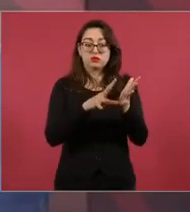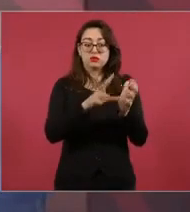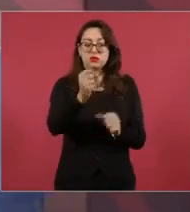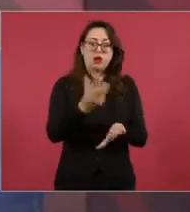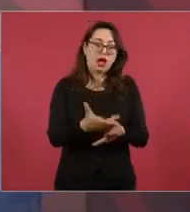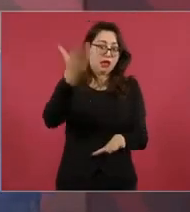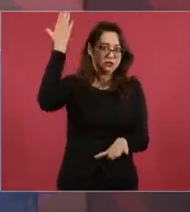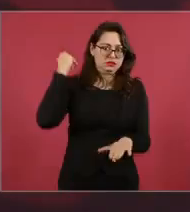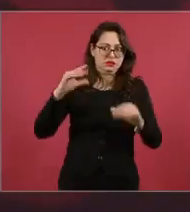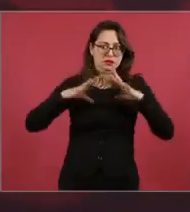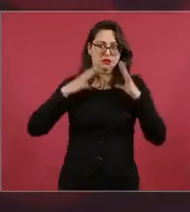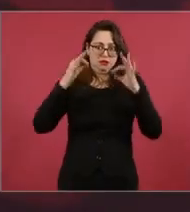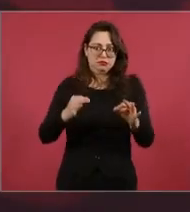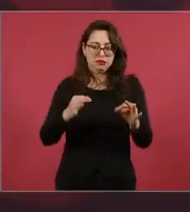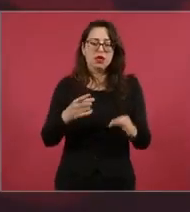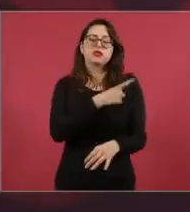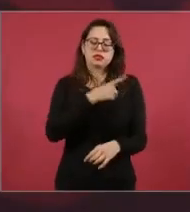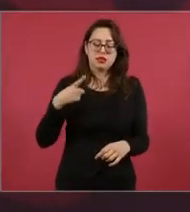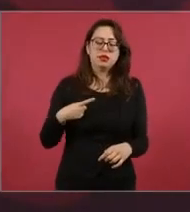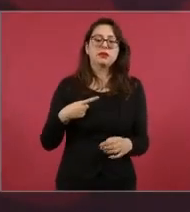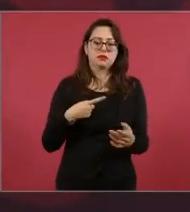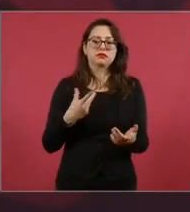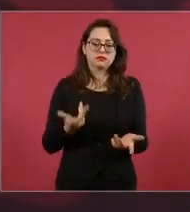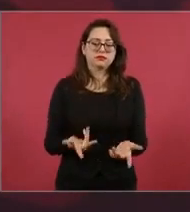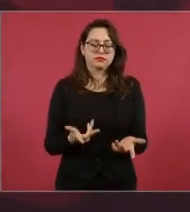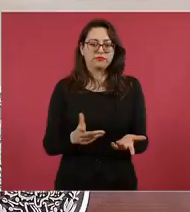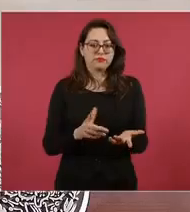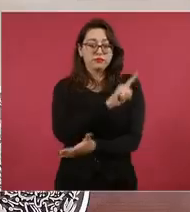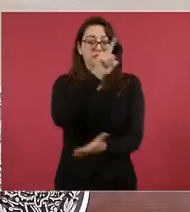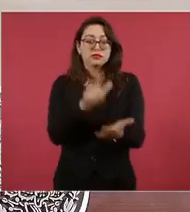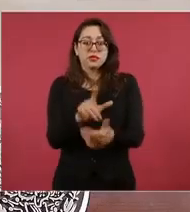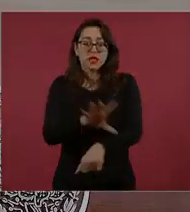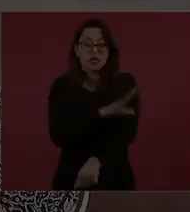de la llamada reforma energética.